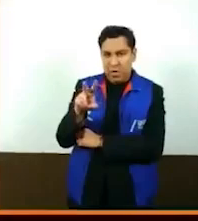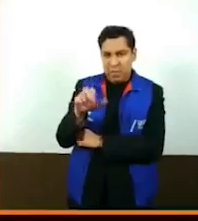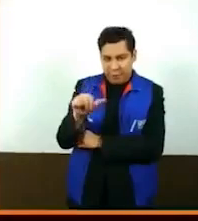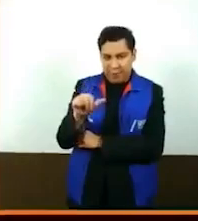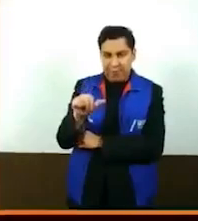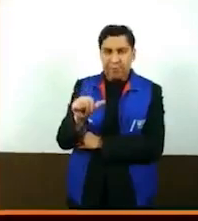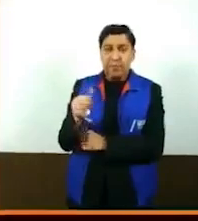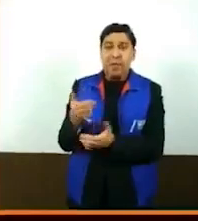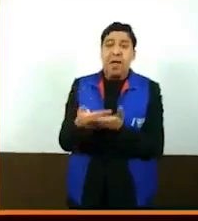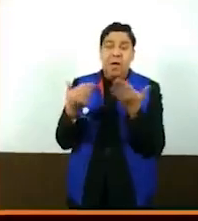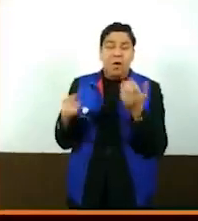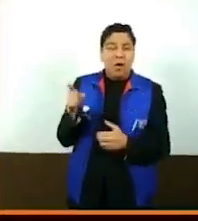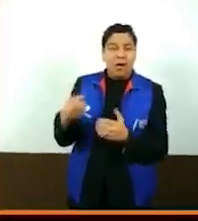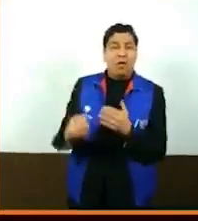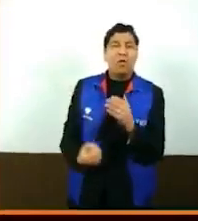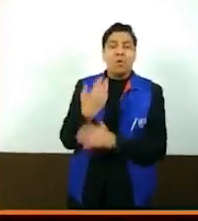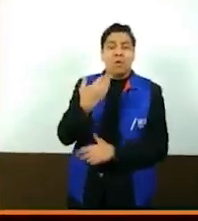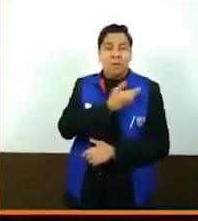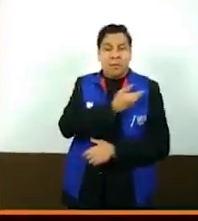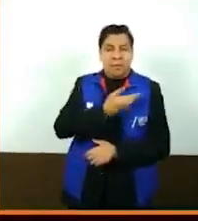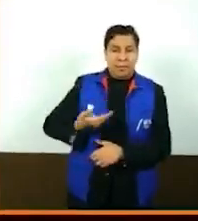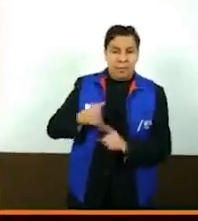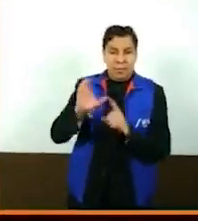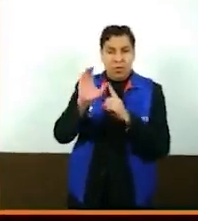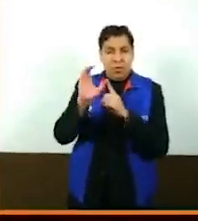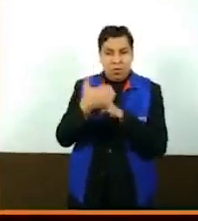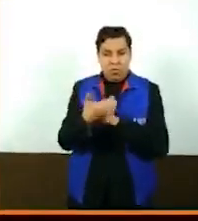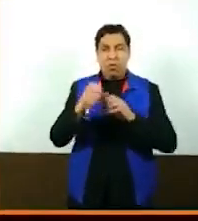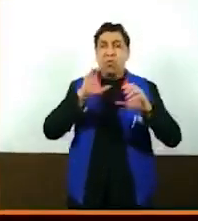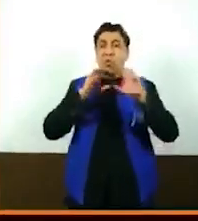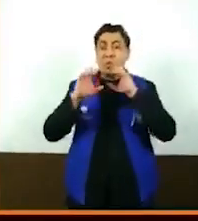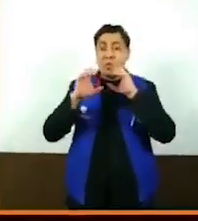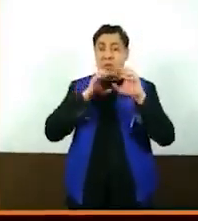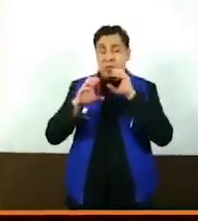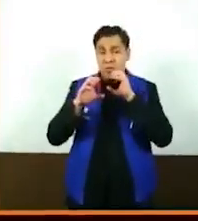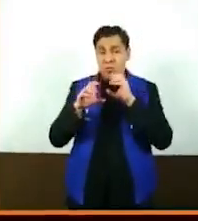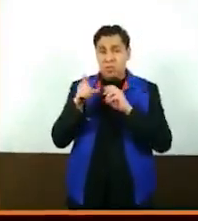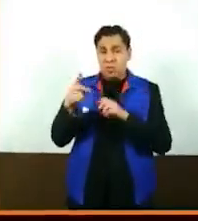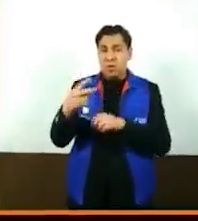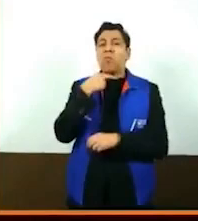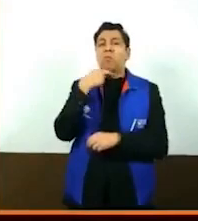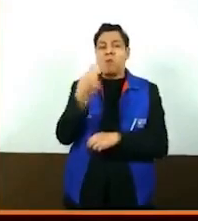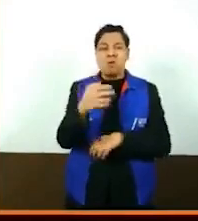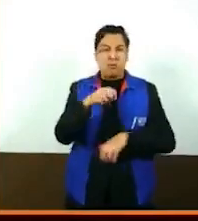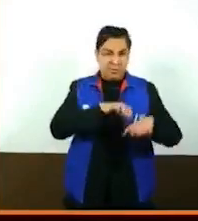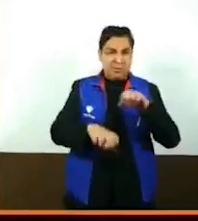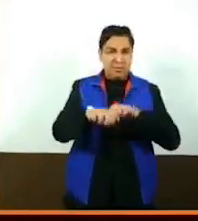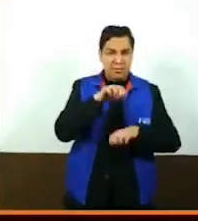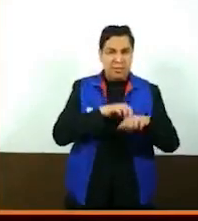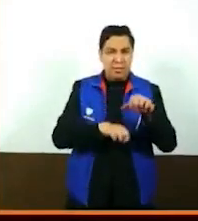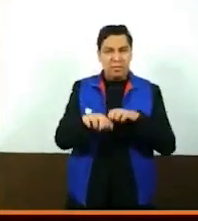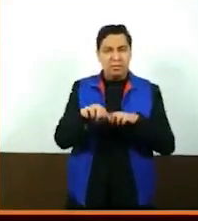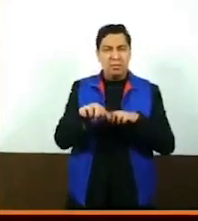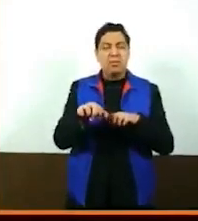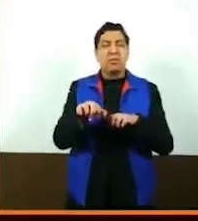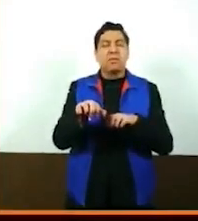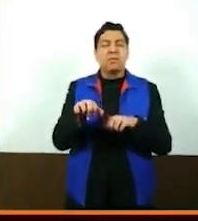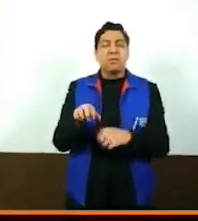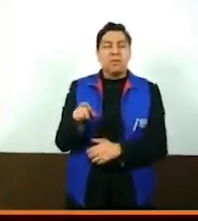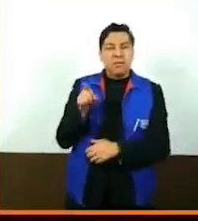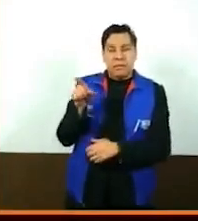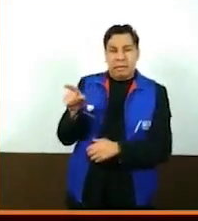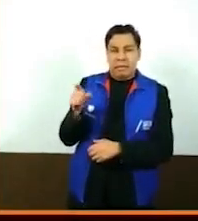que es ahora el nuevo presidente del Consejo de la Comunicación, voz de las empresas, y